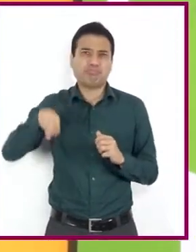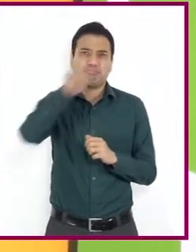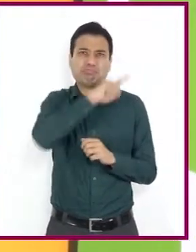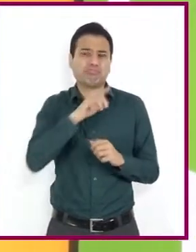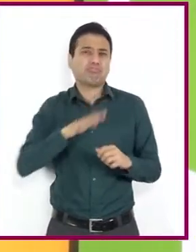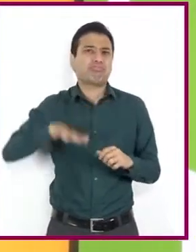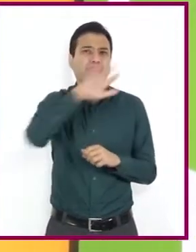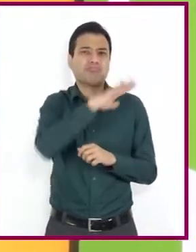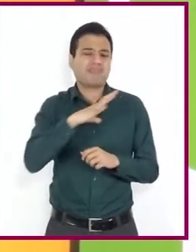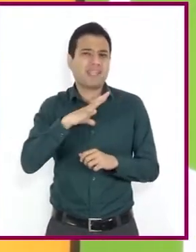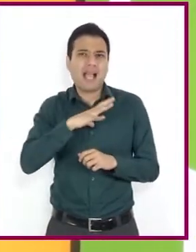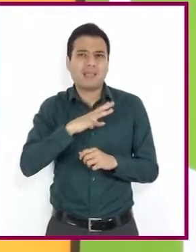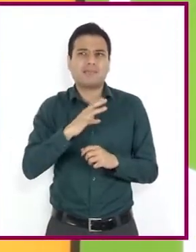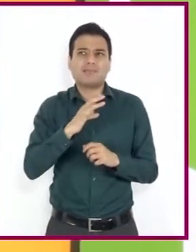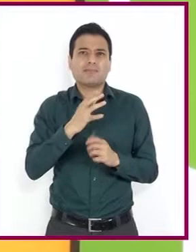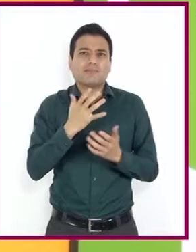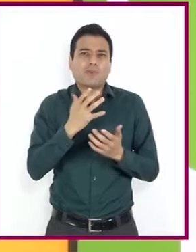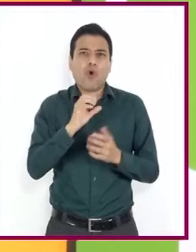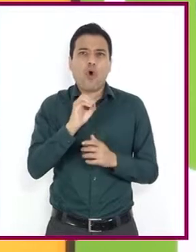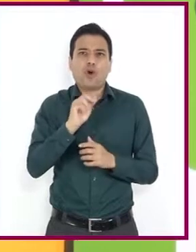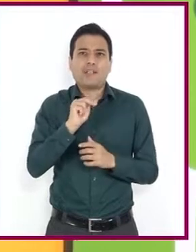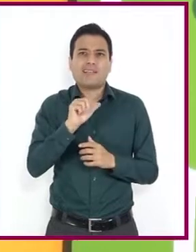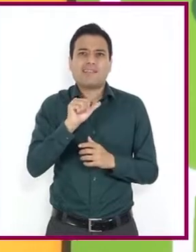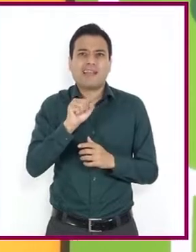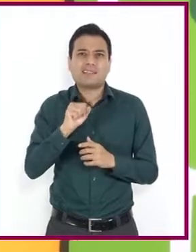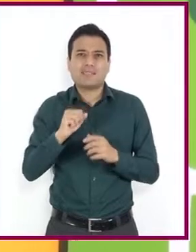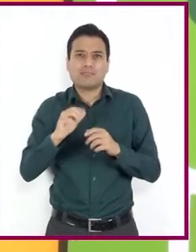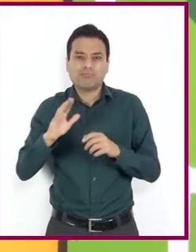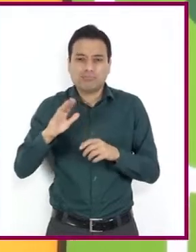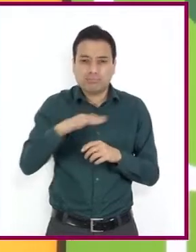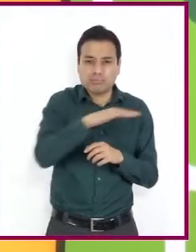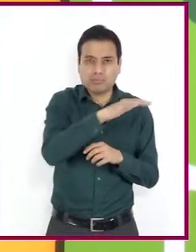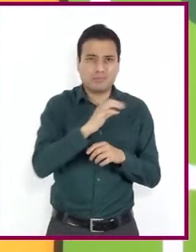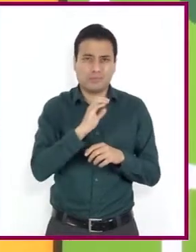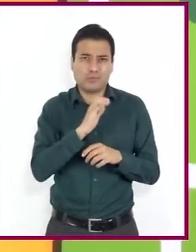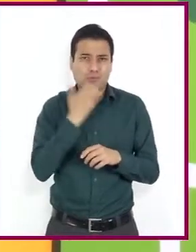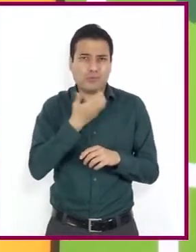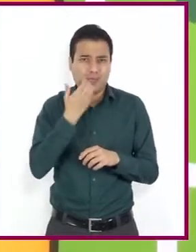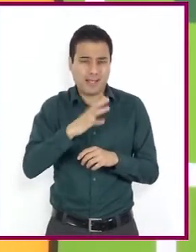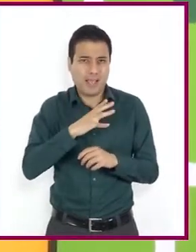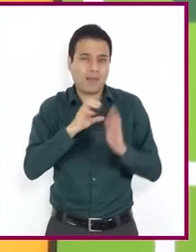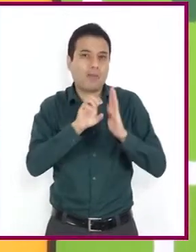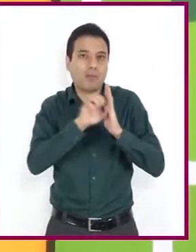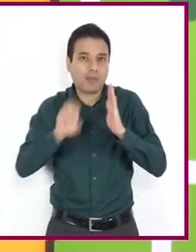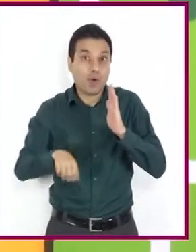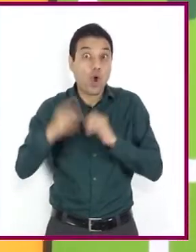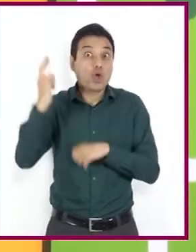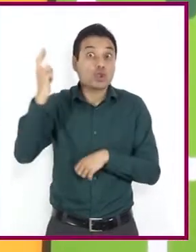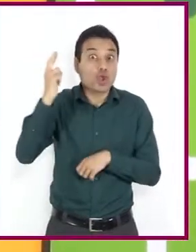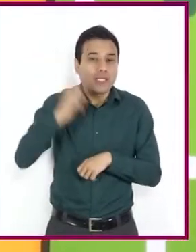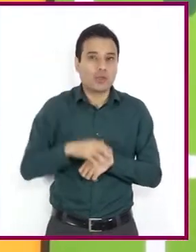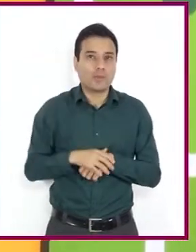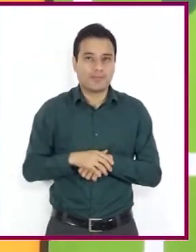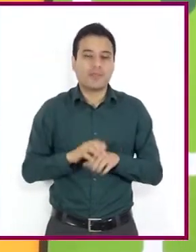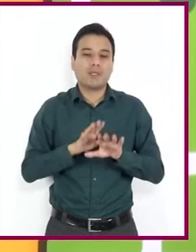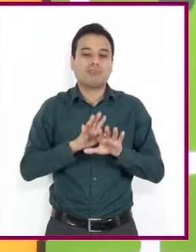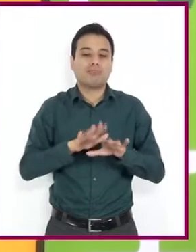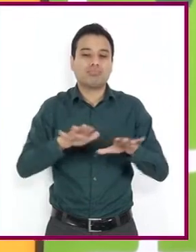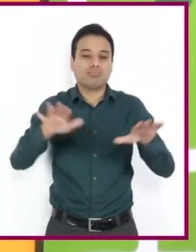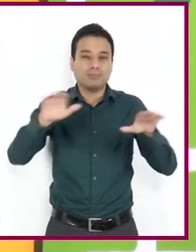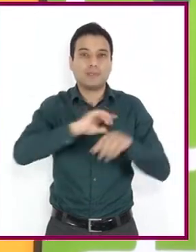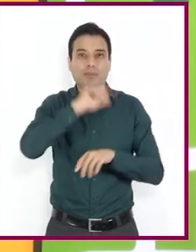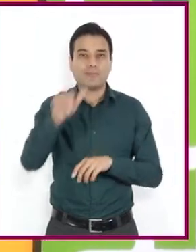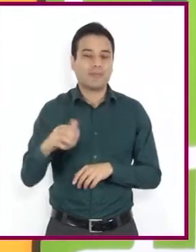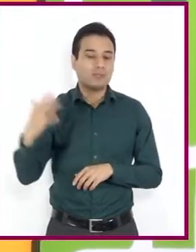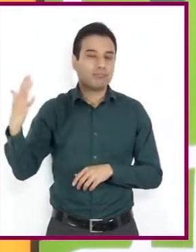cotidiana. El sonido es un tipo de onda que se mueve a través de la materia y luego hace vibrar nuestros tímpanos para